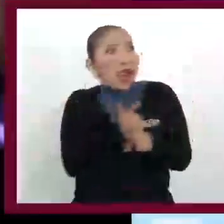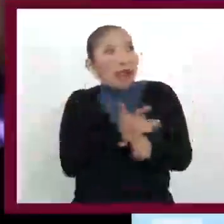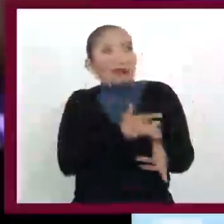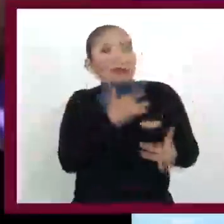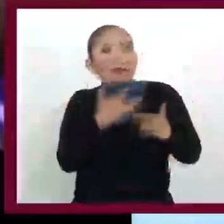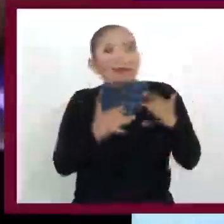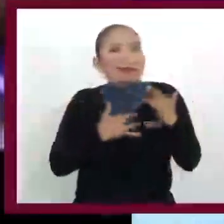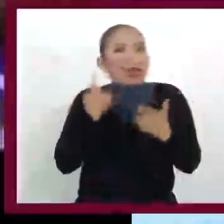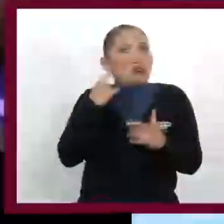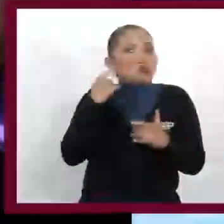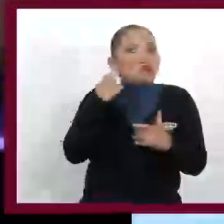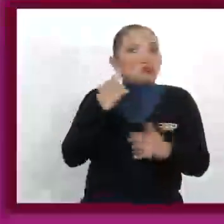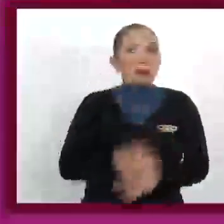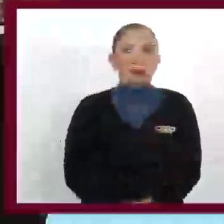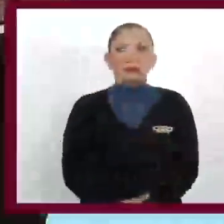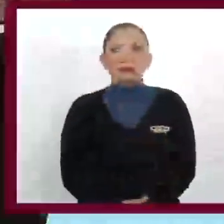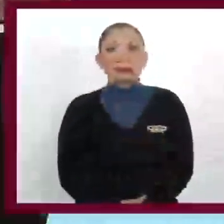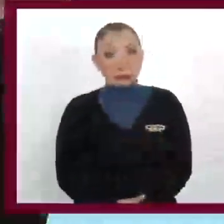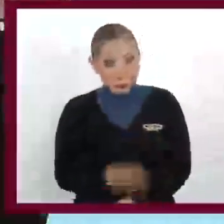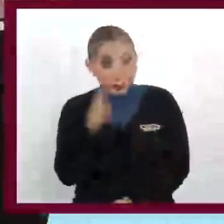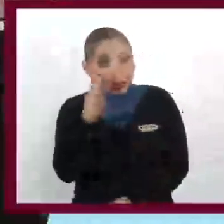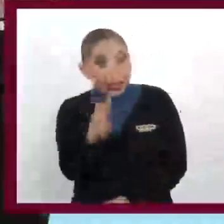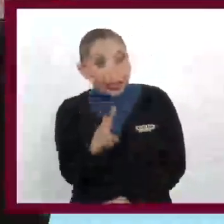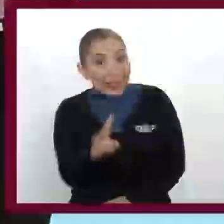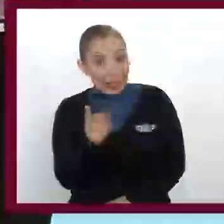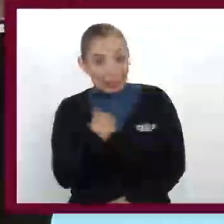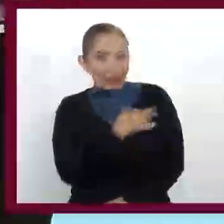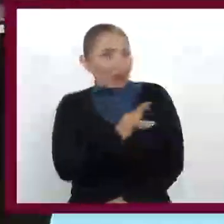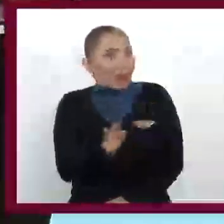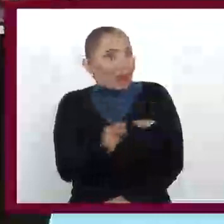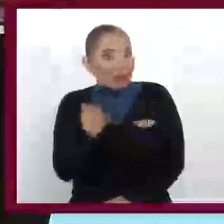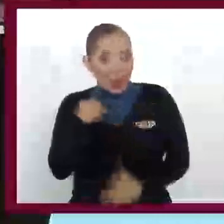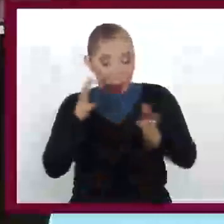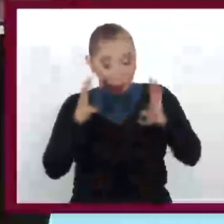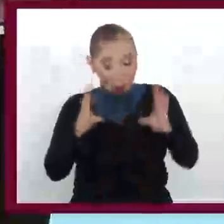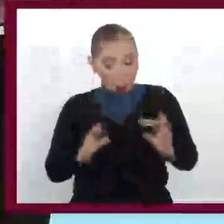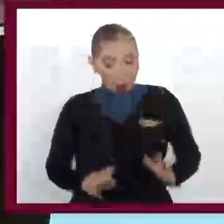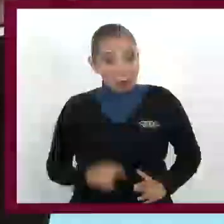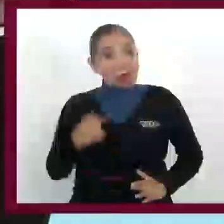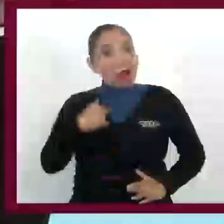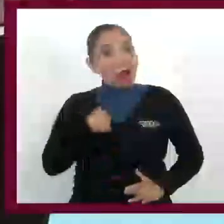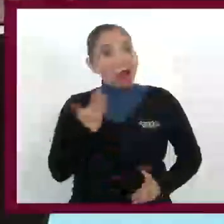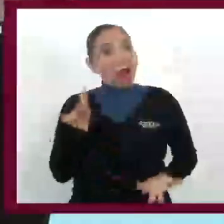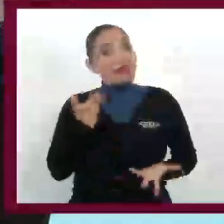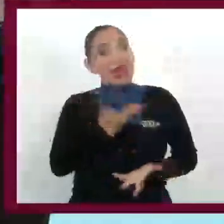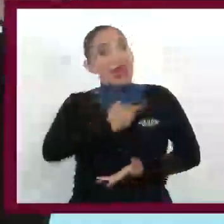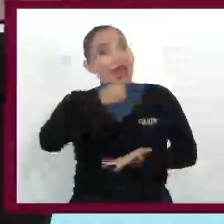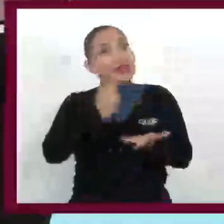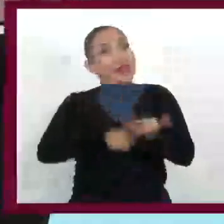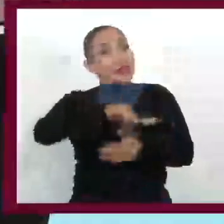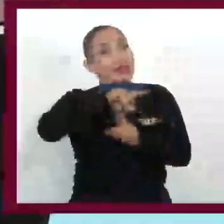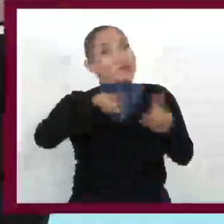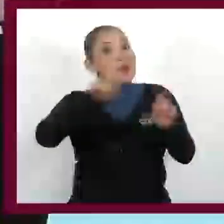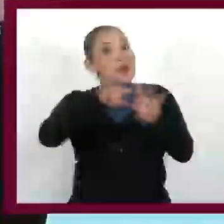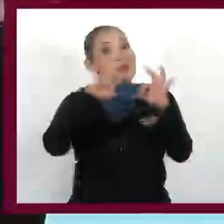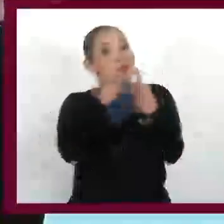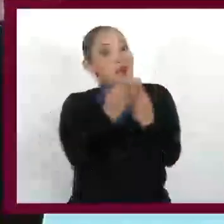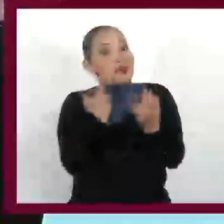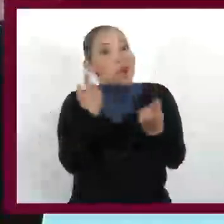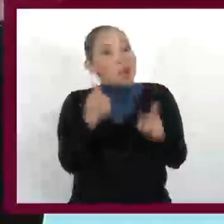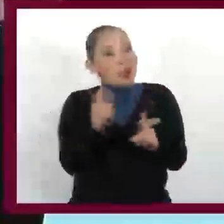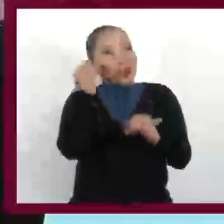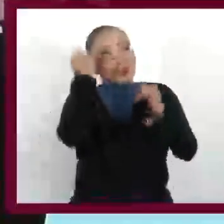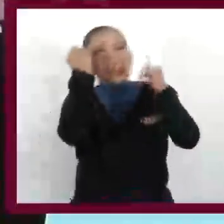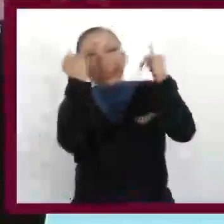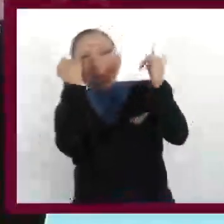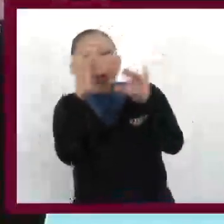descubrir sus sonidos. ¿Qué tal? Se podría decir que nuestro cuerpo es una colección de instrumentos musicales que,